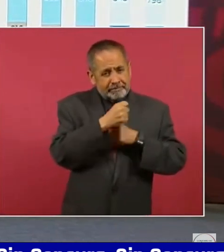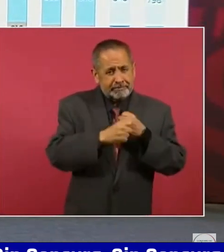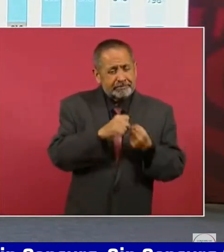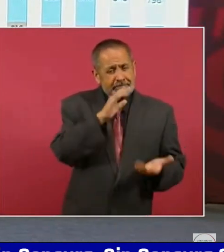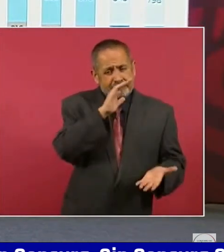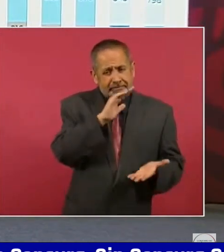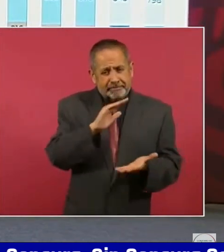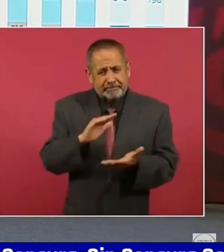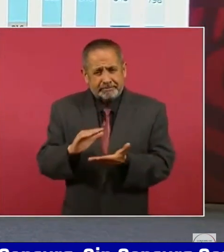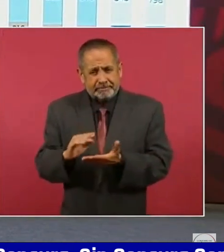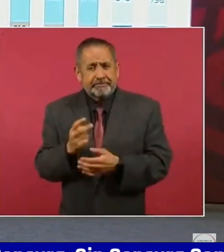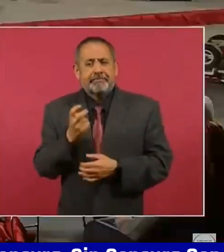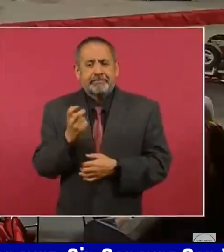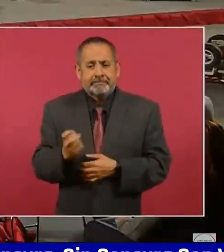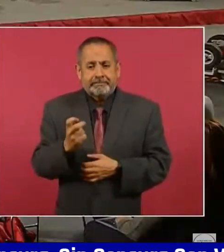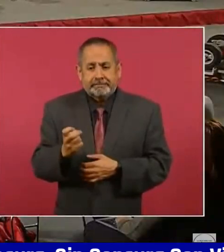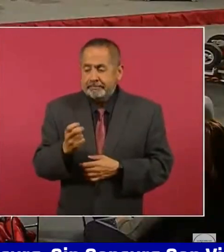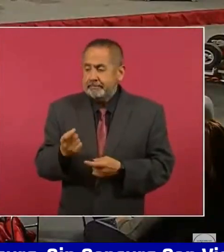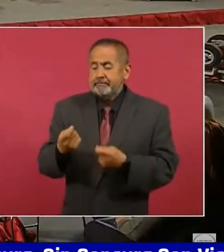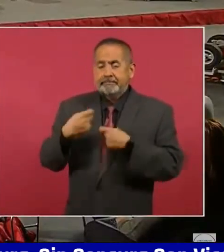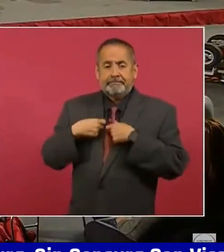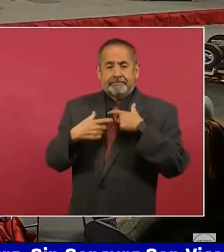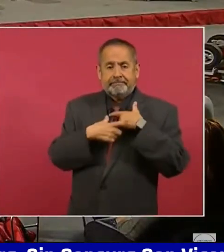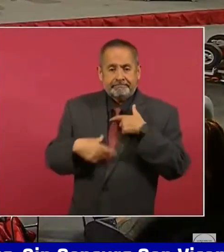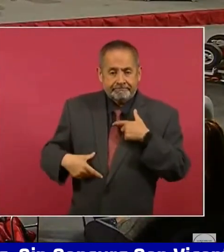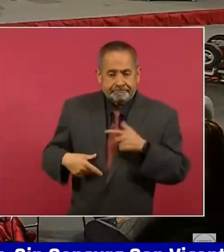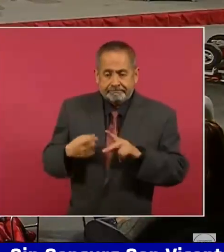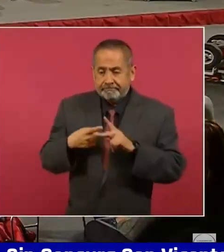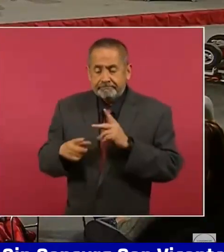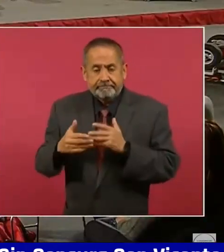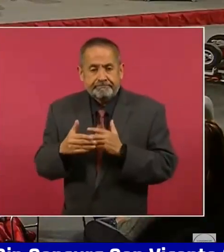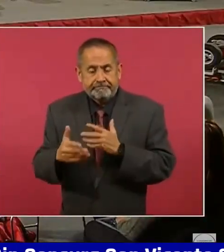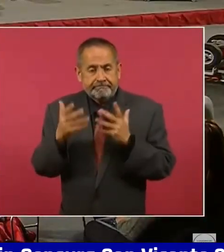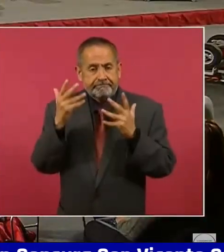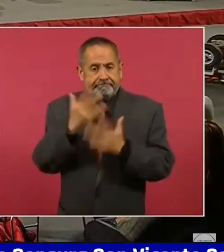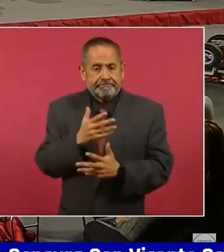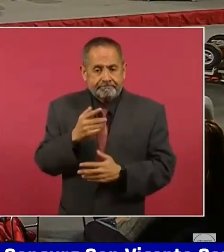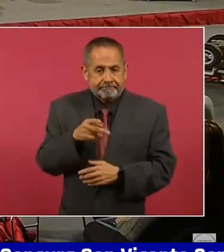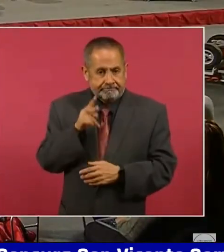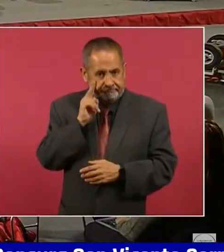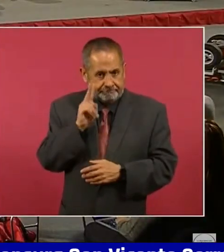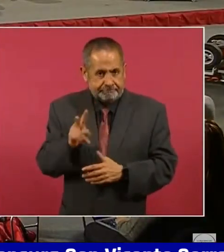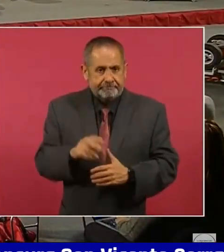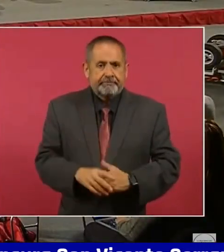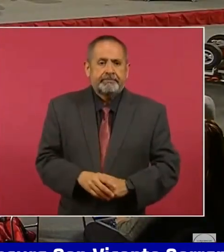nos encontramos cuando inició la administración. La siguiente, por favor.